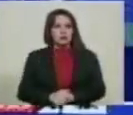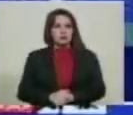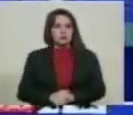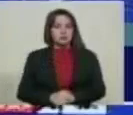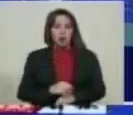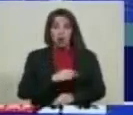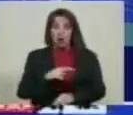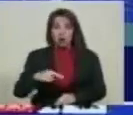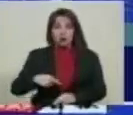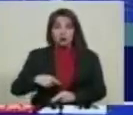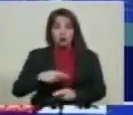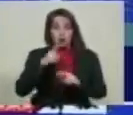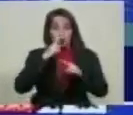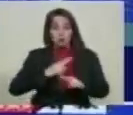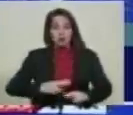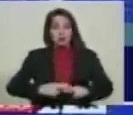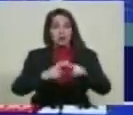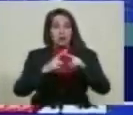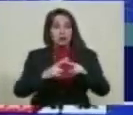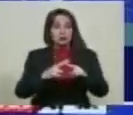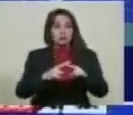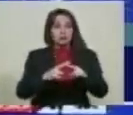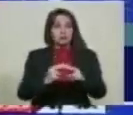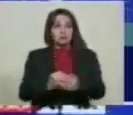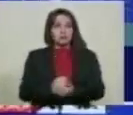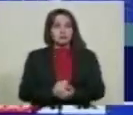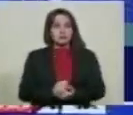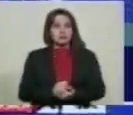humildad y más humildad,